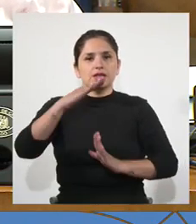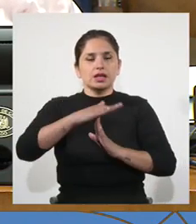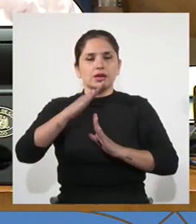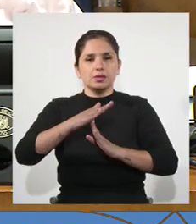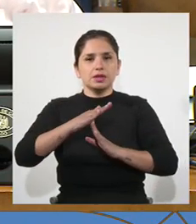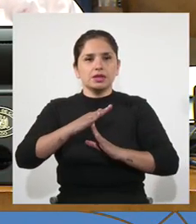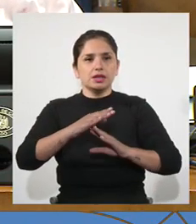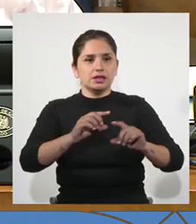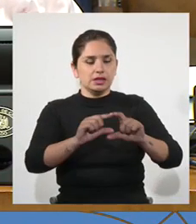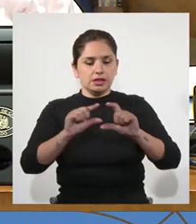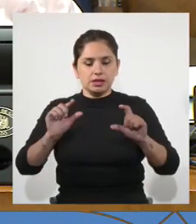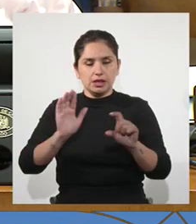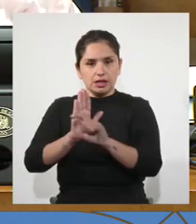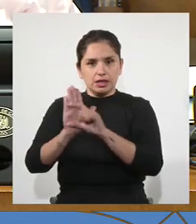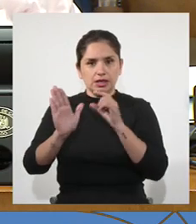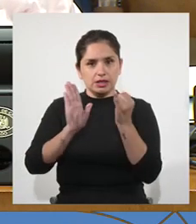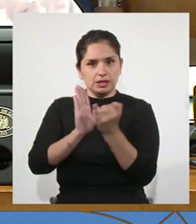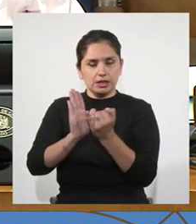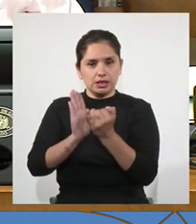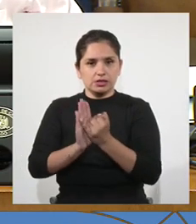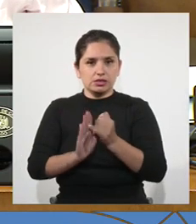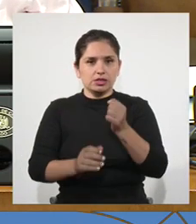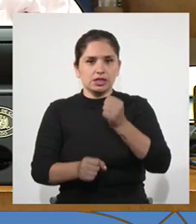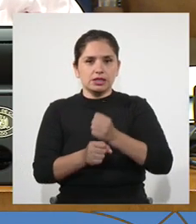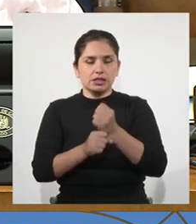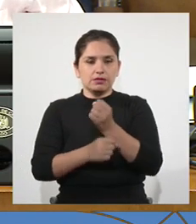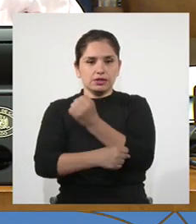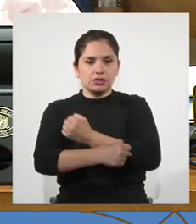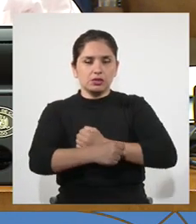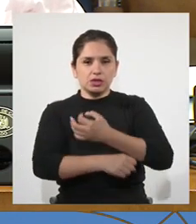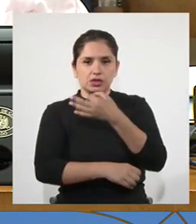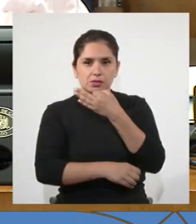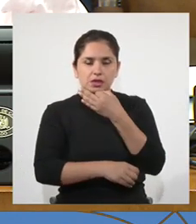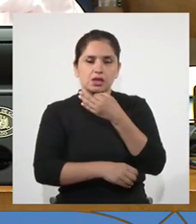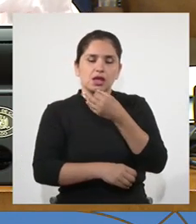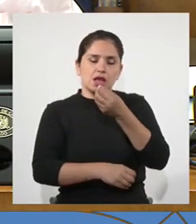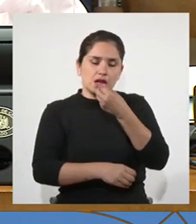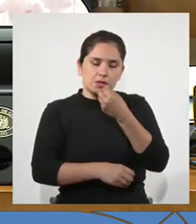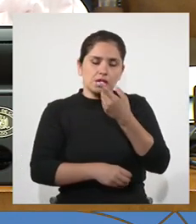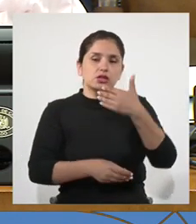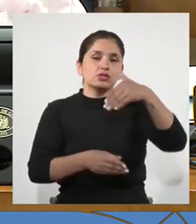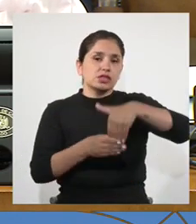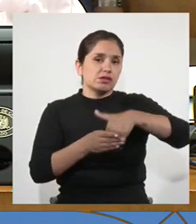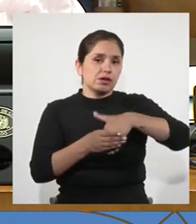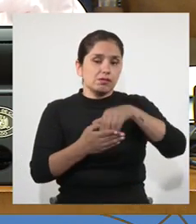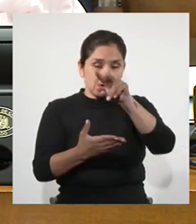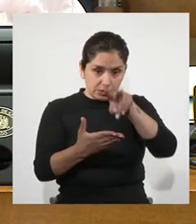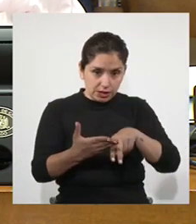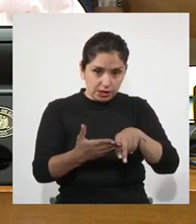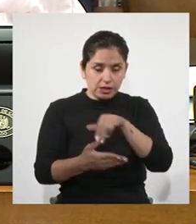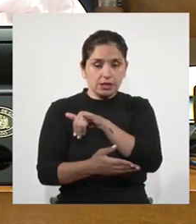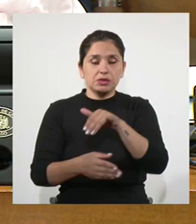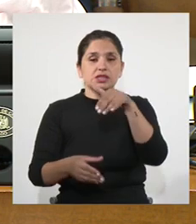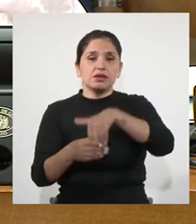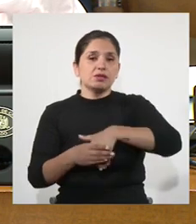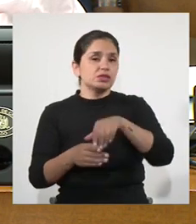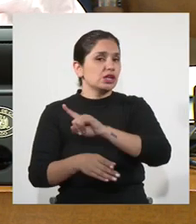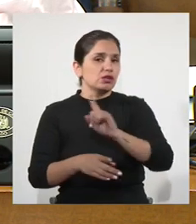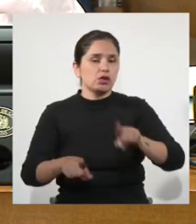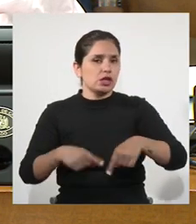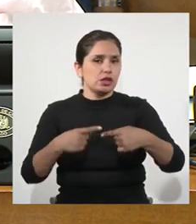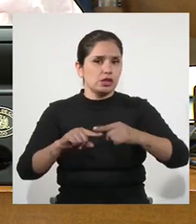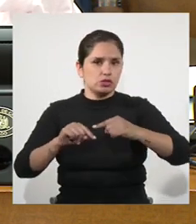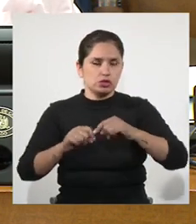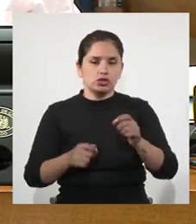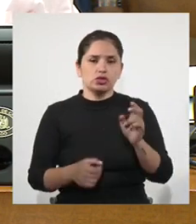alimentos. Llegó, le vamos a dar lectura y se va a votar sin discusión como ha sido la tónica de las anteriores. Señor